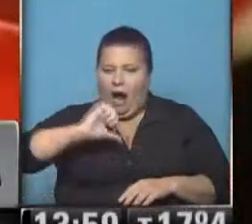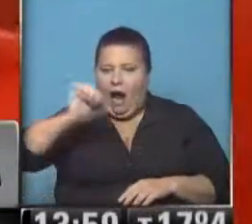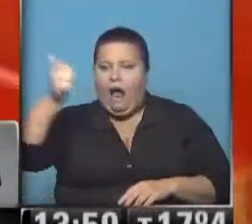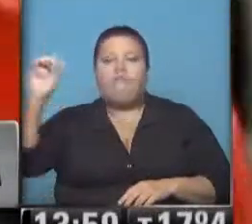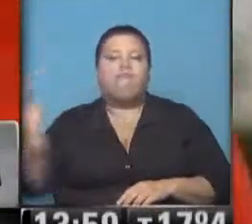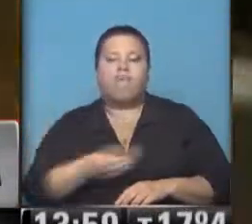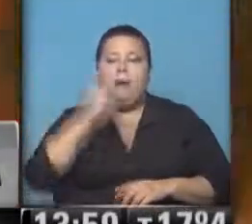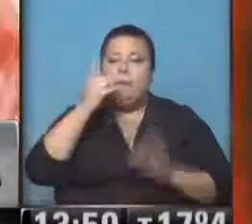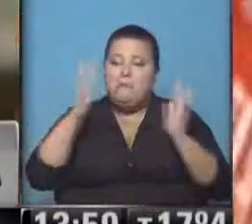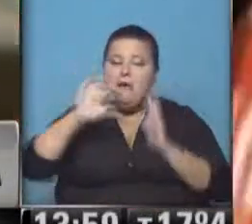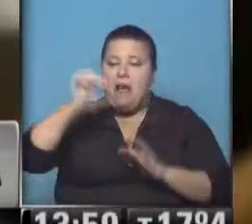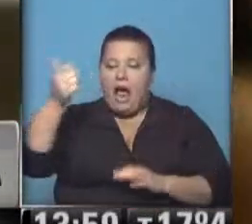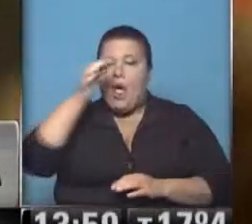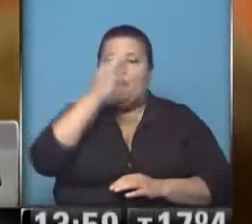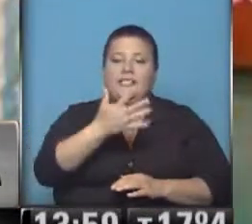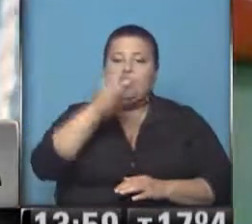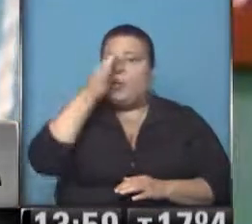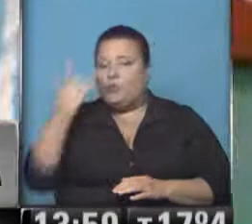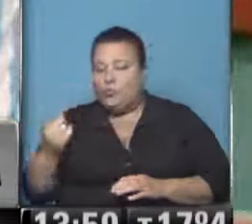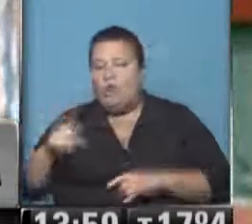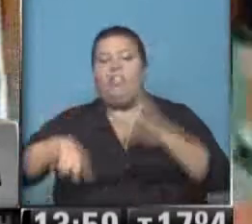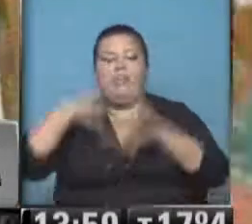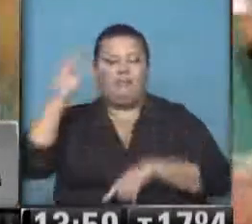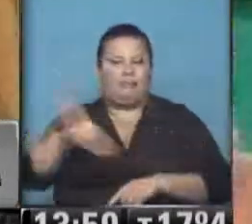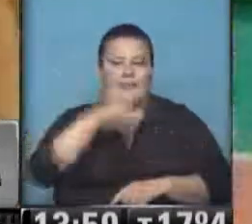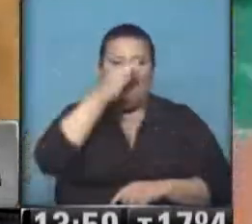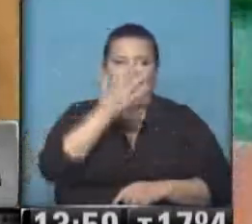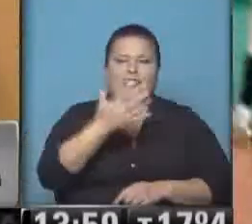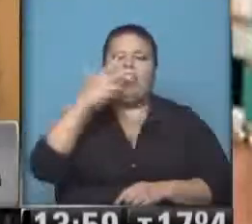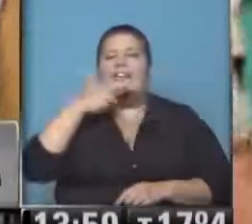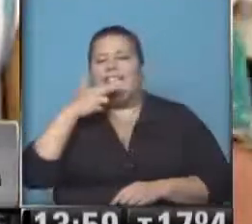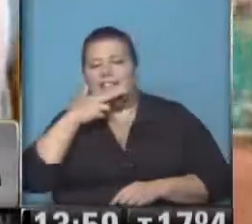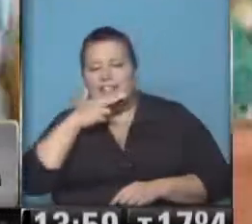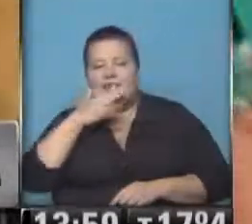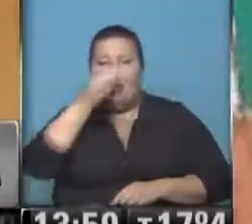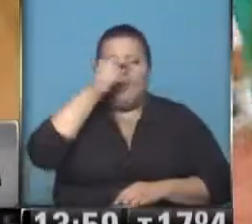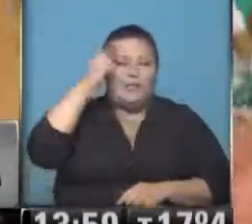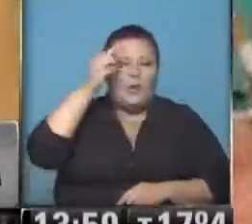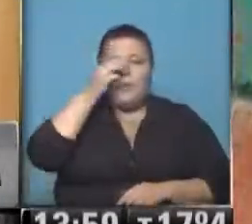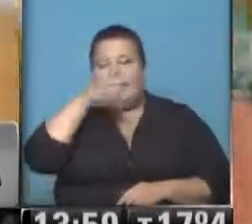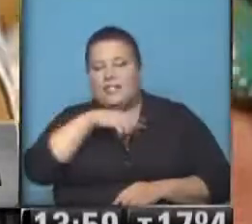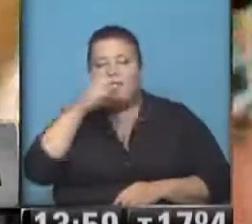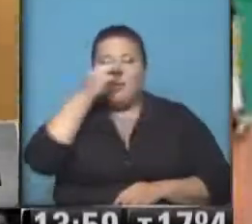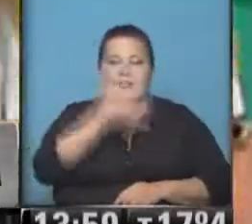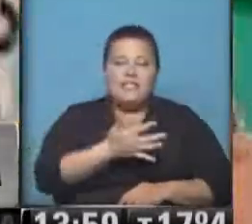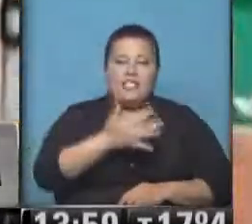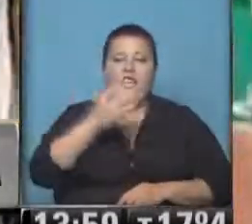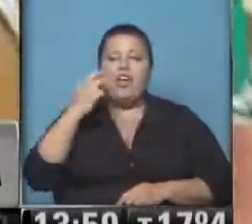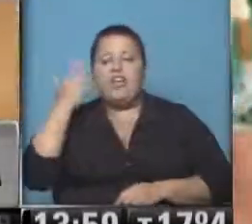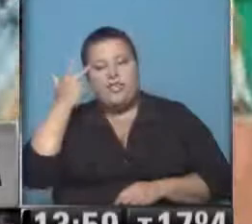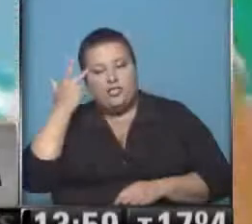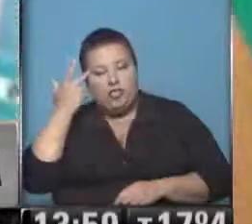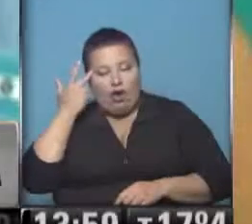sobre todo el primer set. Lo ganó 25-21, pero después perdió 25-17, 29-27,